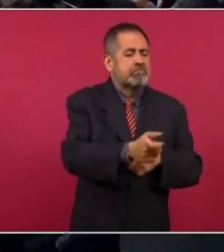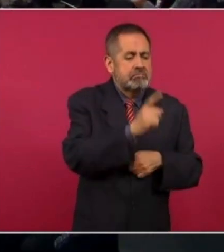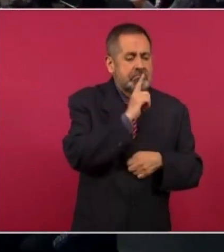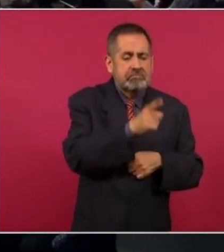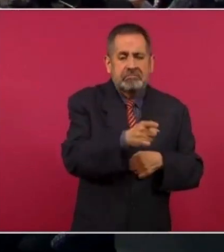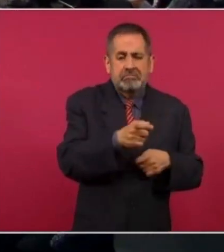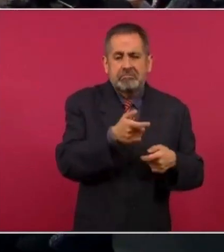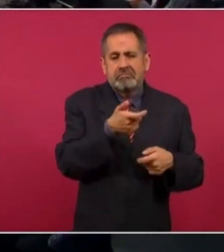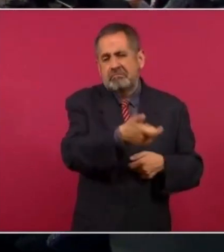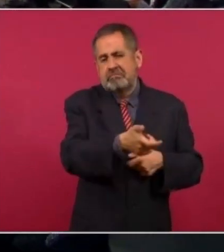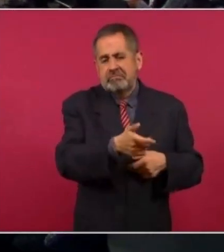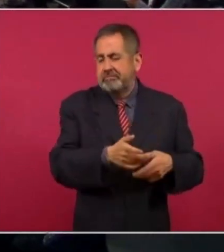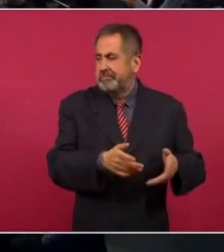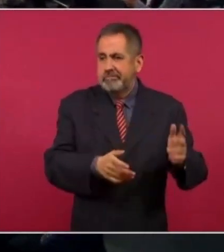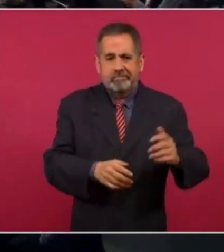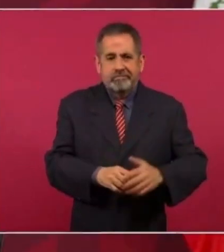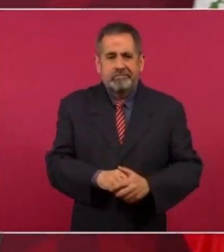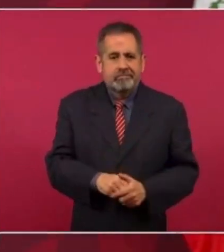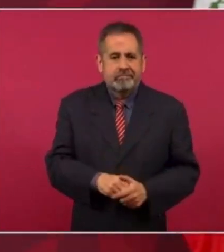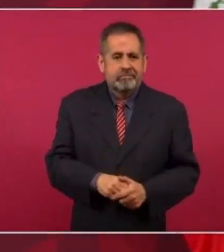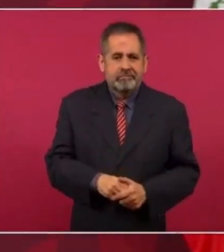de los